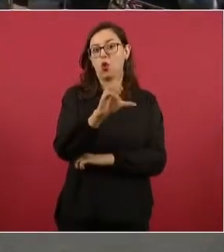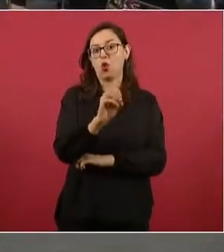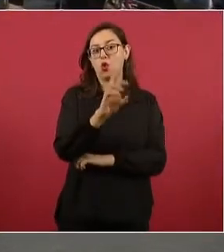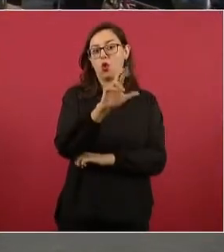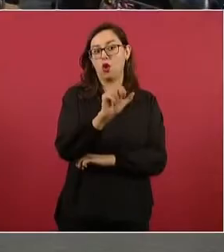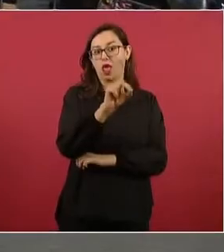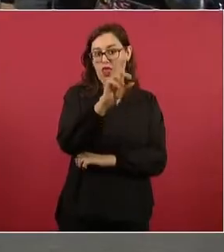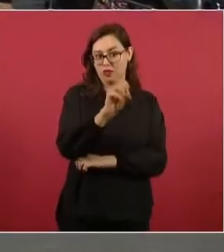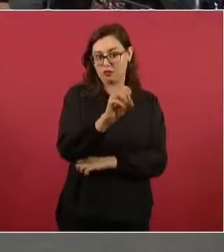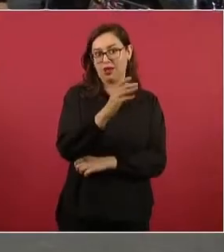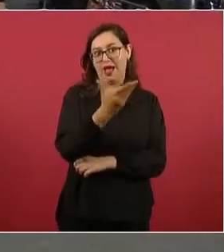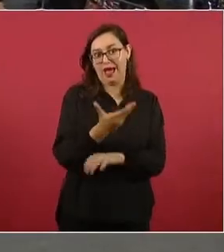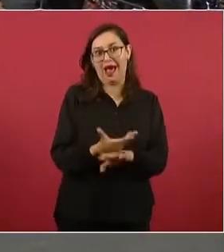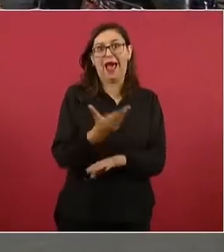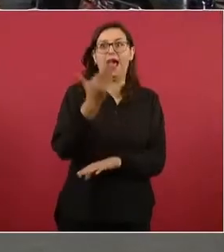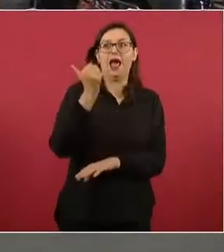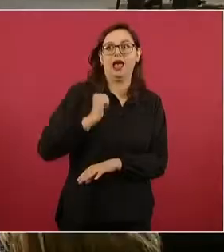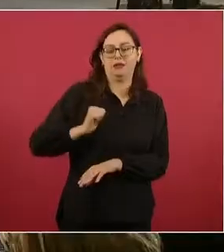Texas,